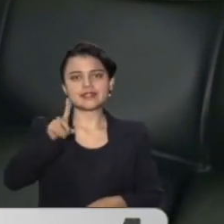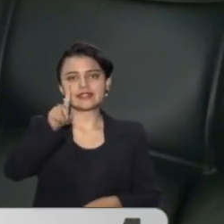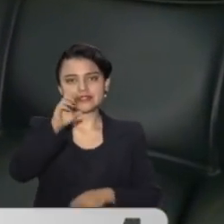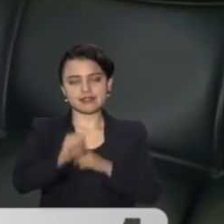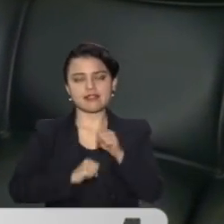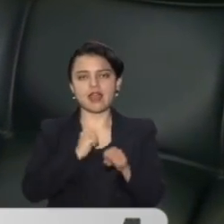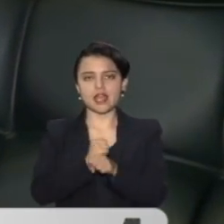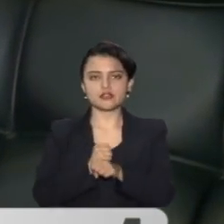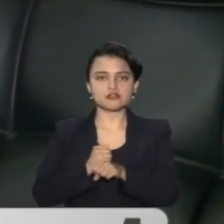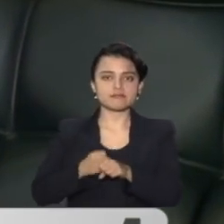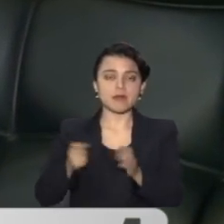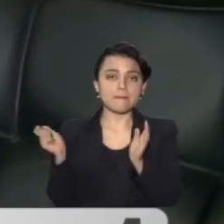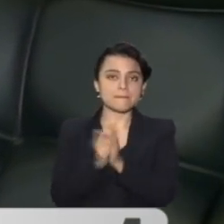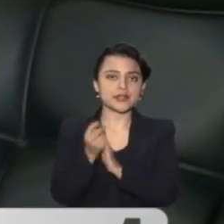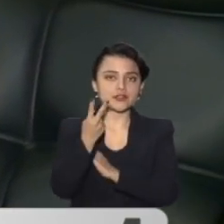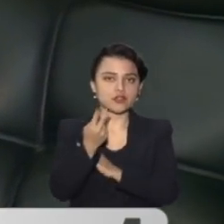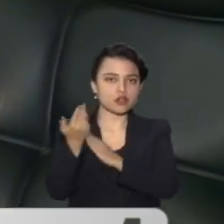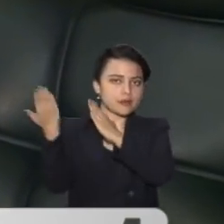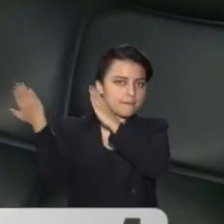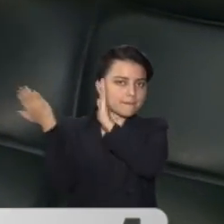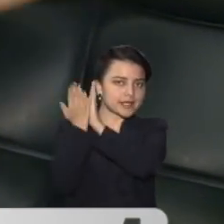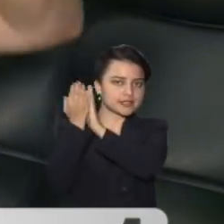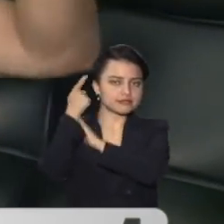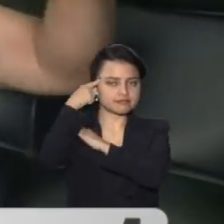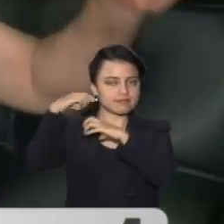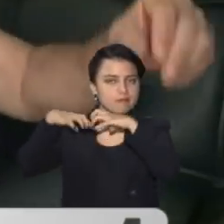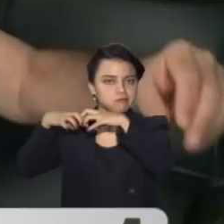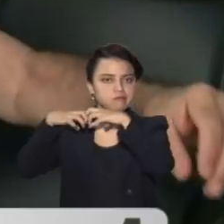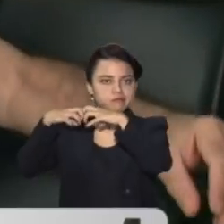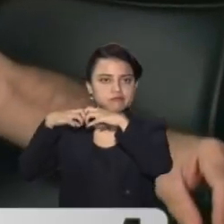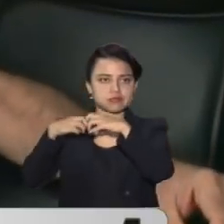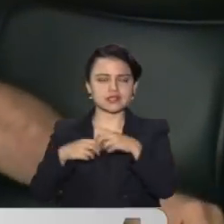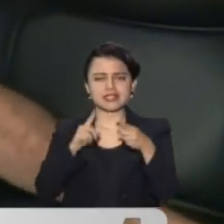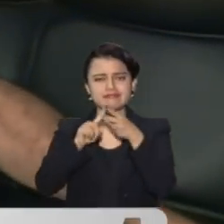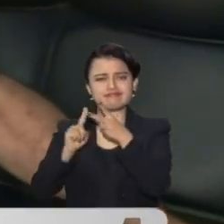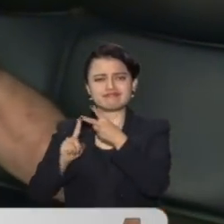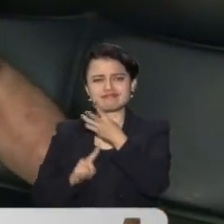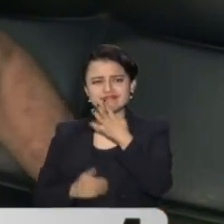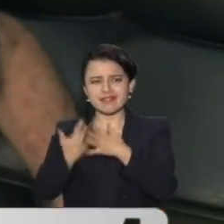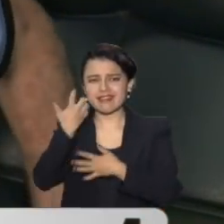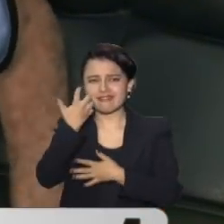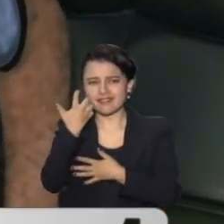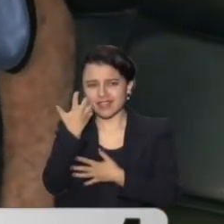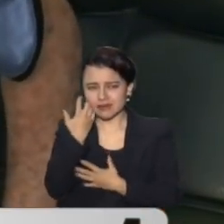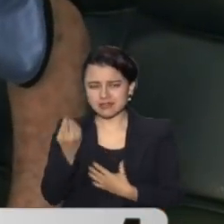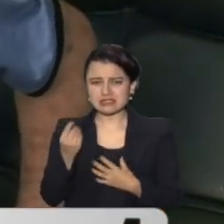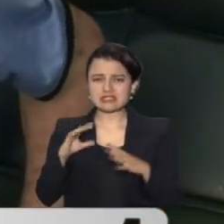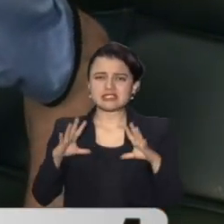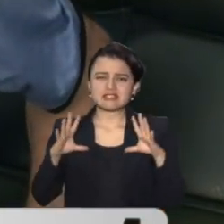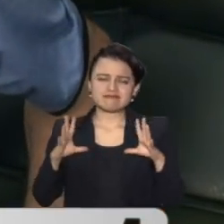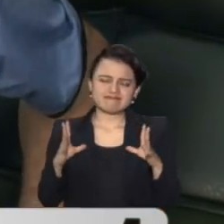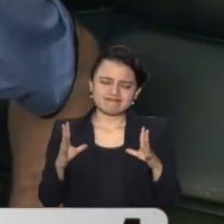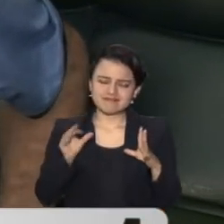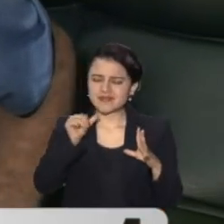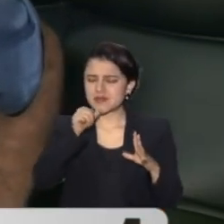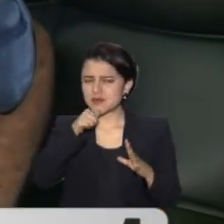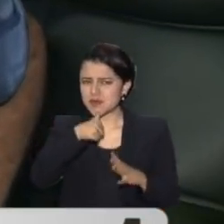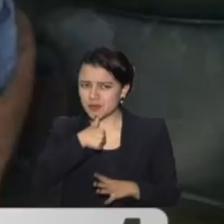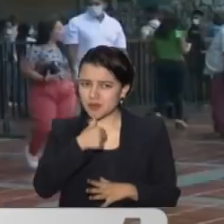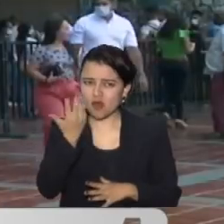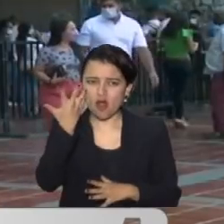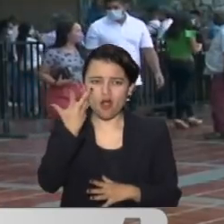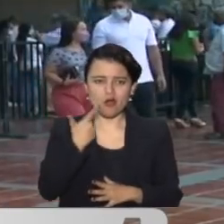2 accidentes cerebrovasculares, sufre de enfermedad pulmonar obstructiva crónica, entre otros diagnósticos que deterioran su calidad de vida